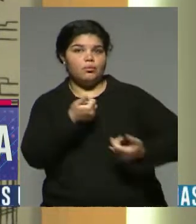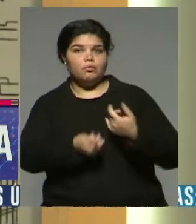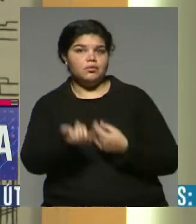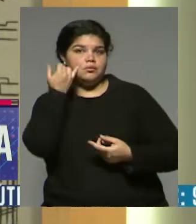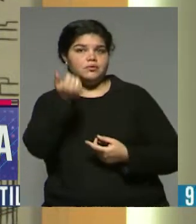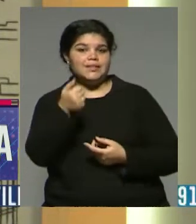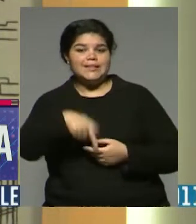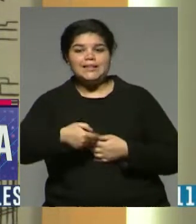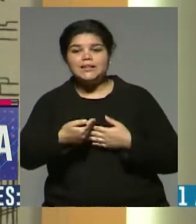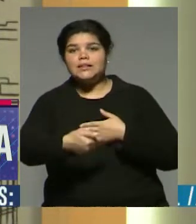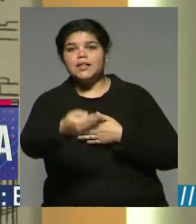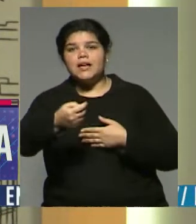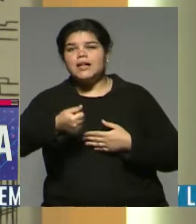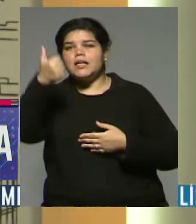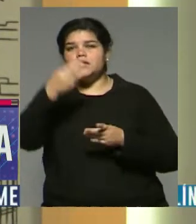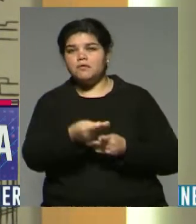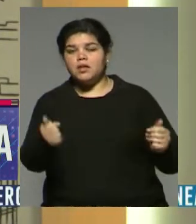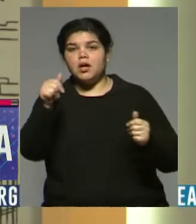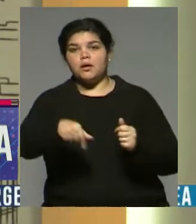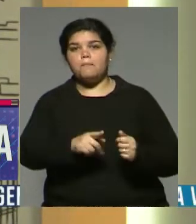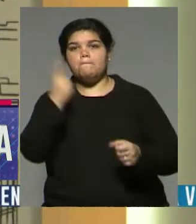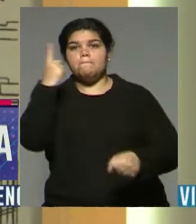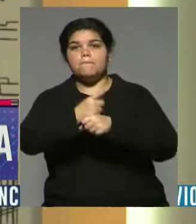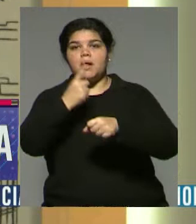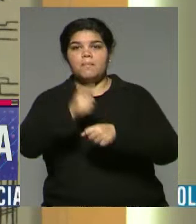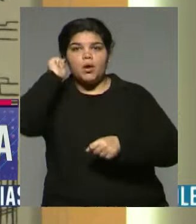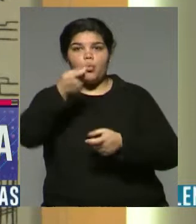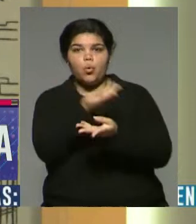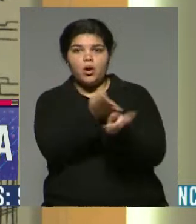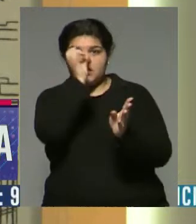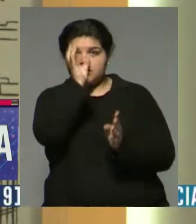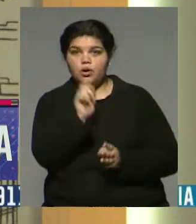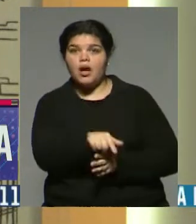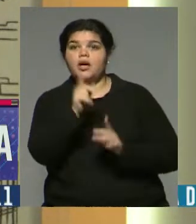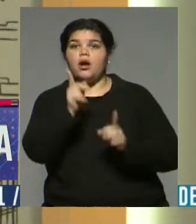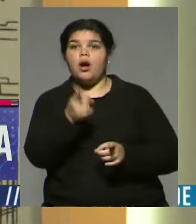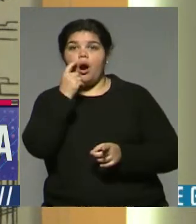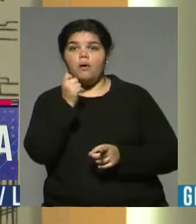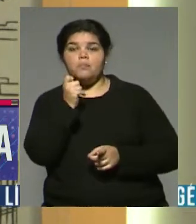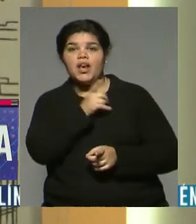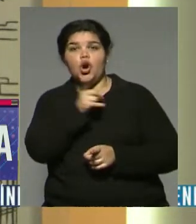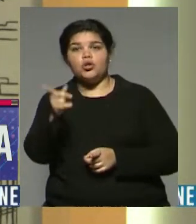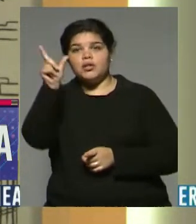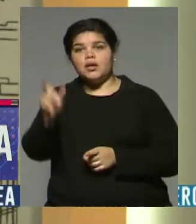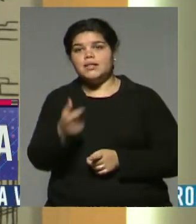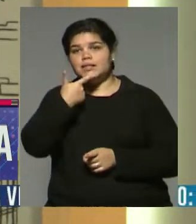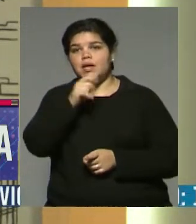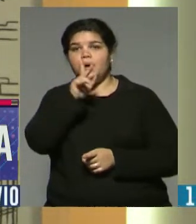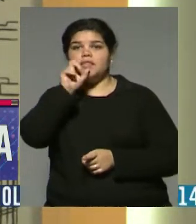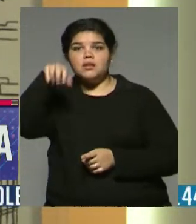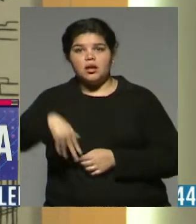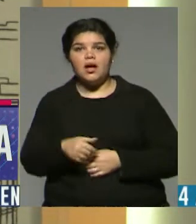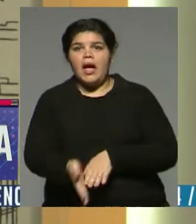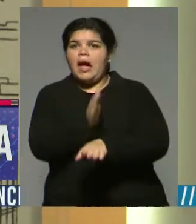instancia final del primer juicio por jurados en la historia de la provincia de Mendoza a Sebastián Petean Pocovi. Pero antes de detallar un poco lo que ha sucedido esta